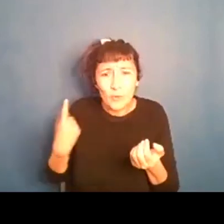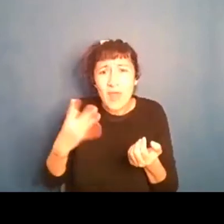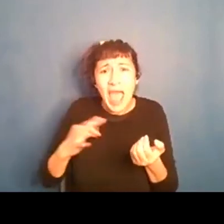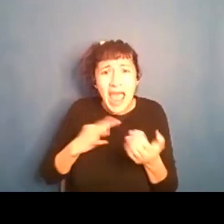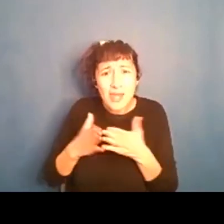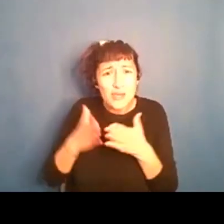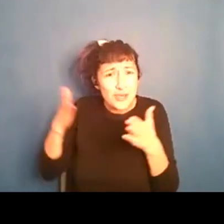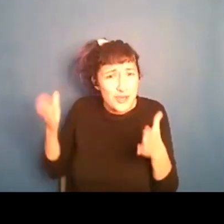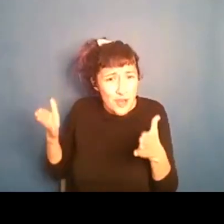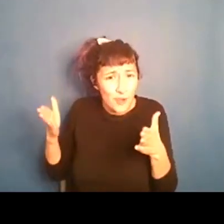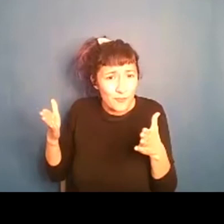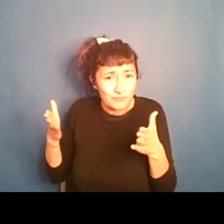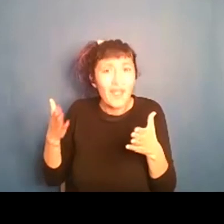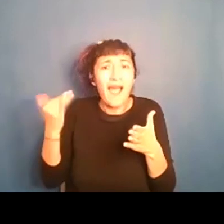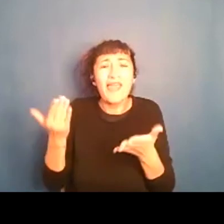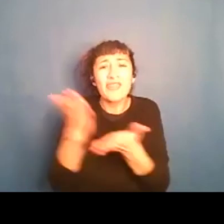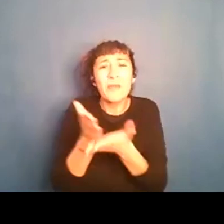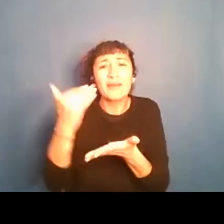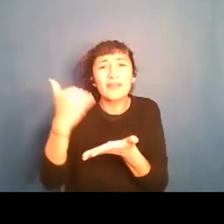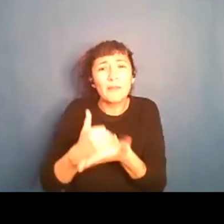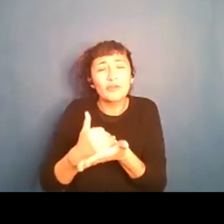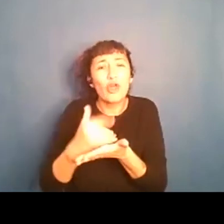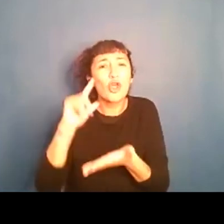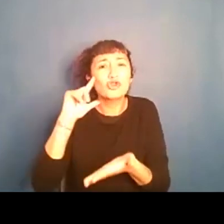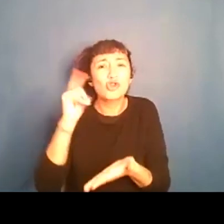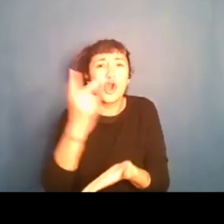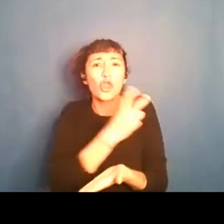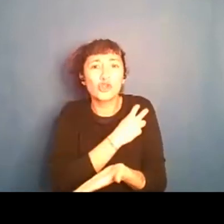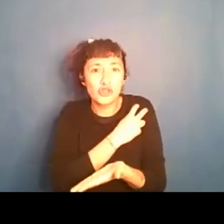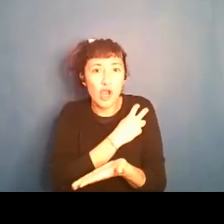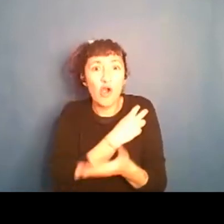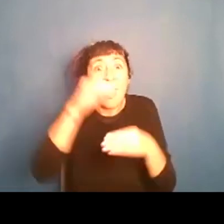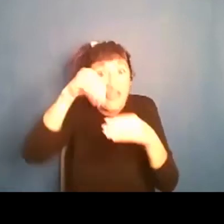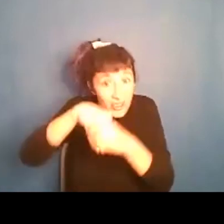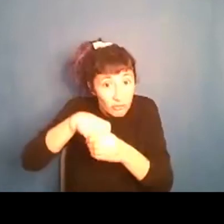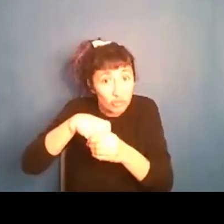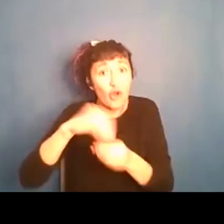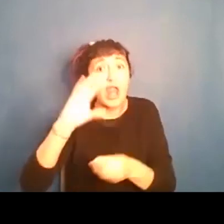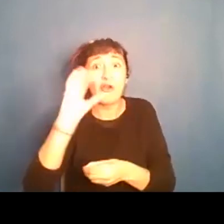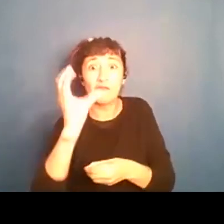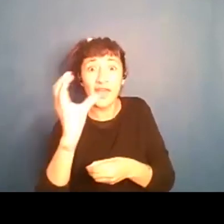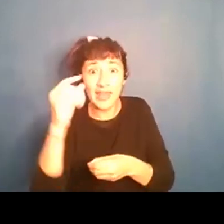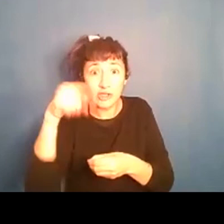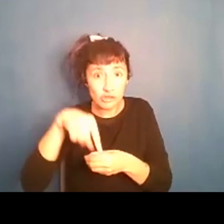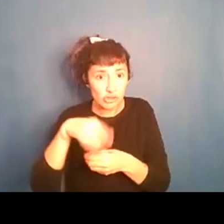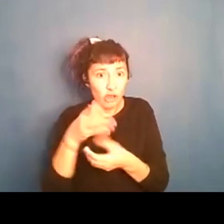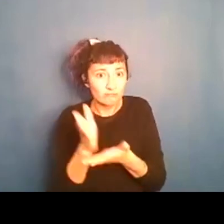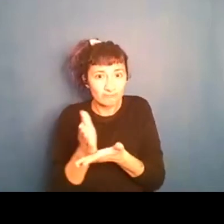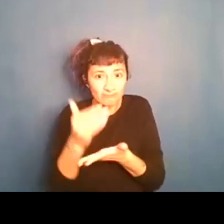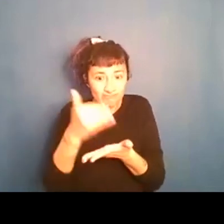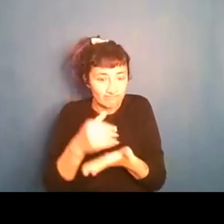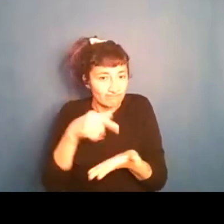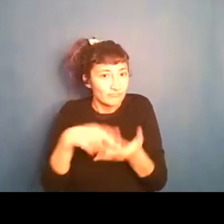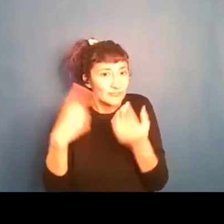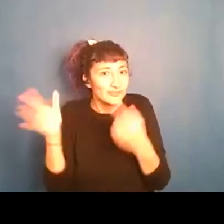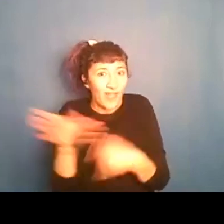un departamento de sordos ciegos dentro de Confederación Argentina de Sordos, que, bueno, todo es novedoso porque